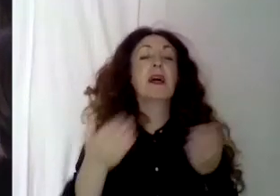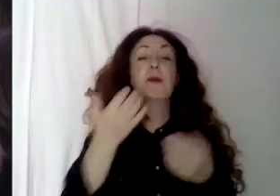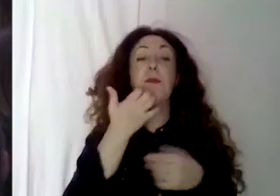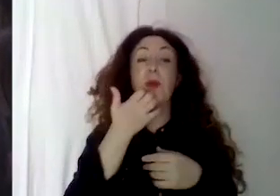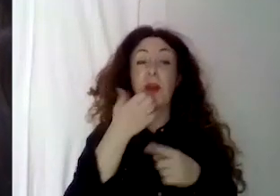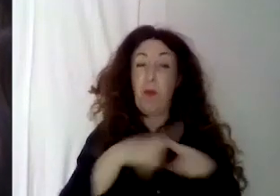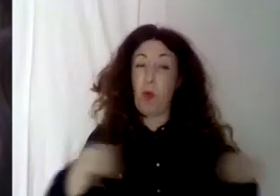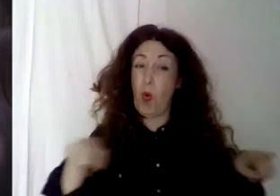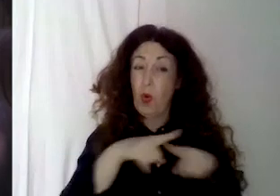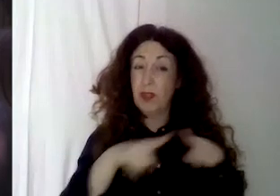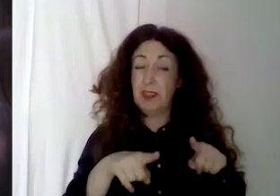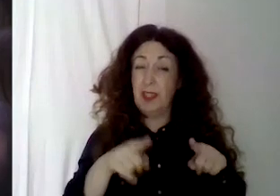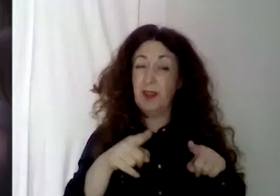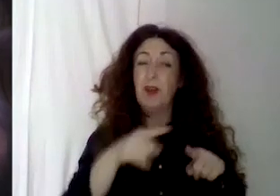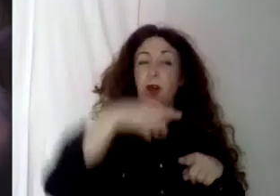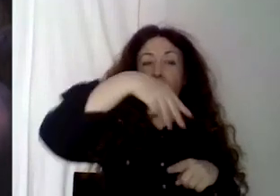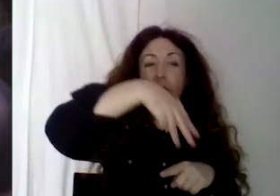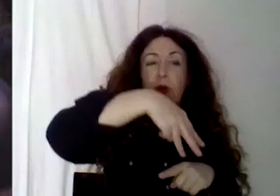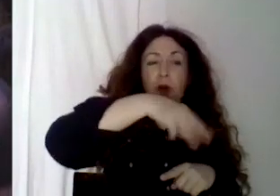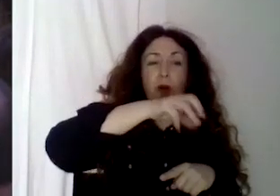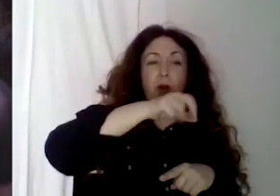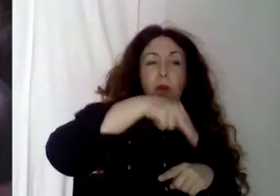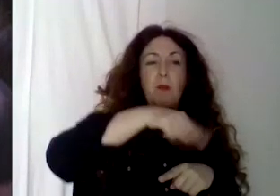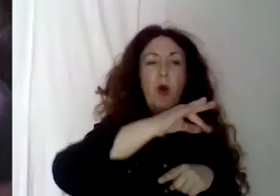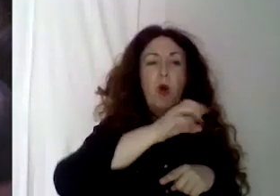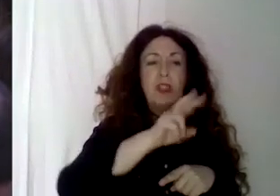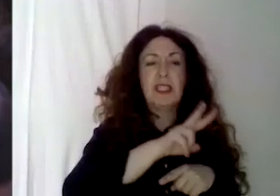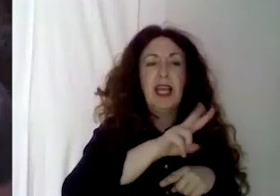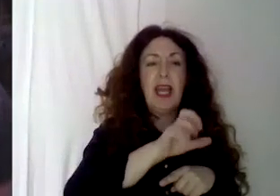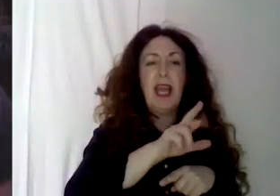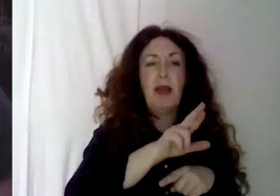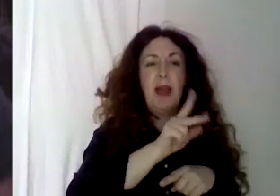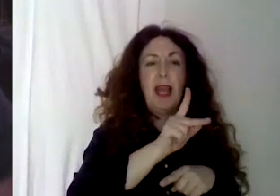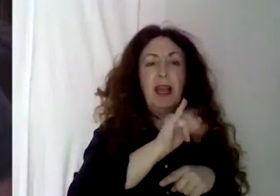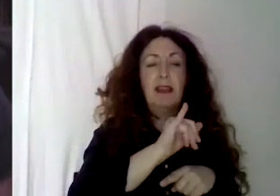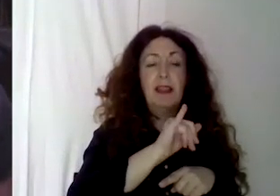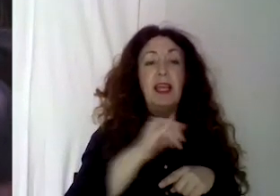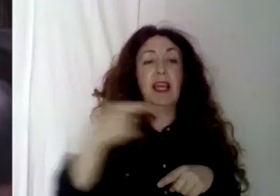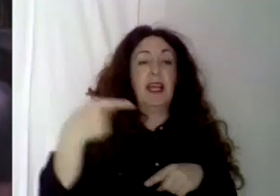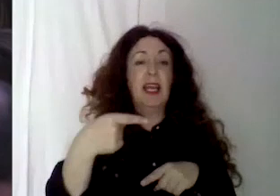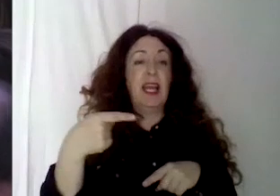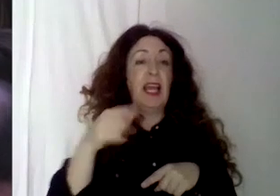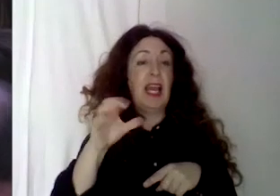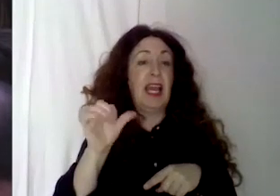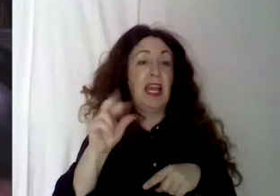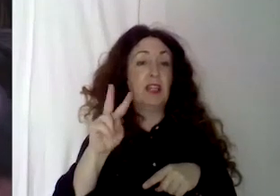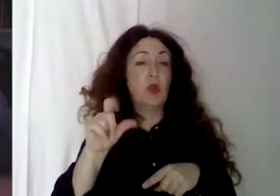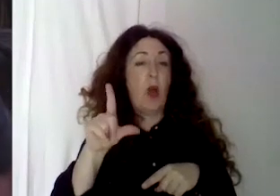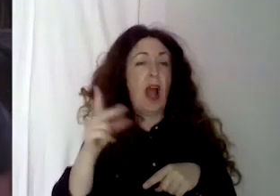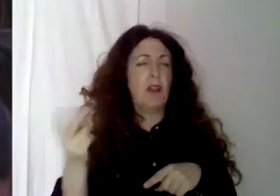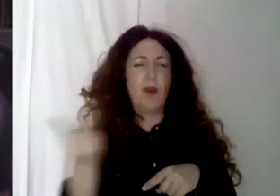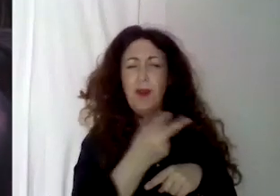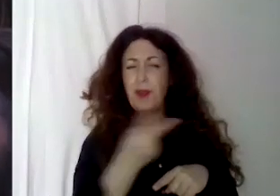ejemplo, con la obra de Gesualdo. Hay una distancia abismal entre una y otra. Una es de una poderosísima